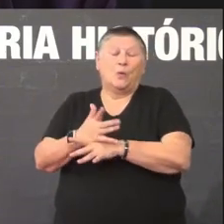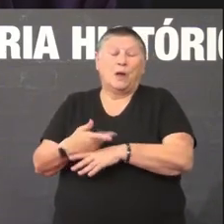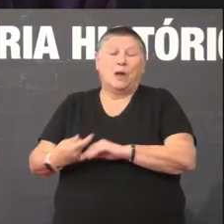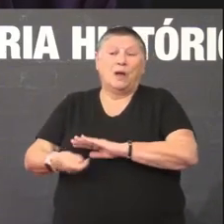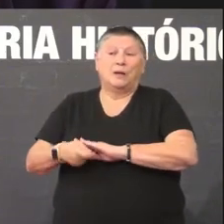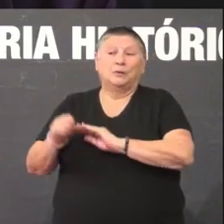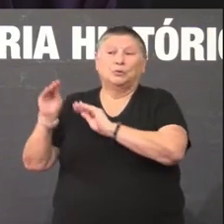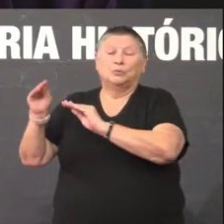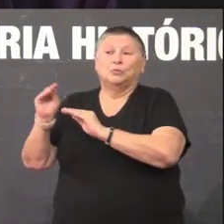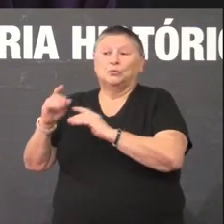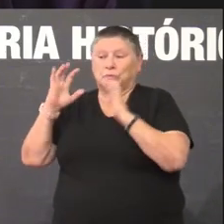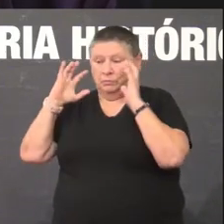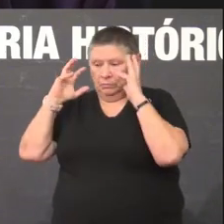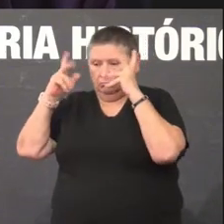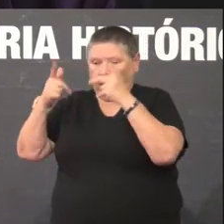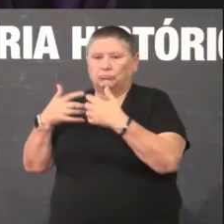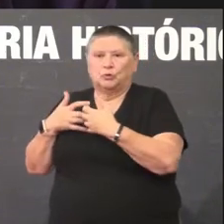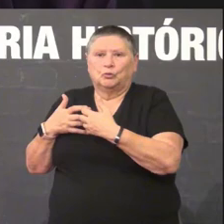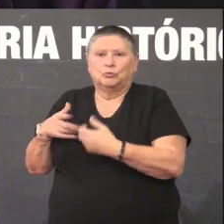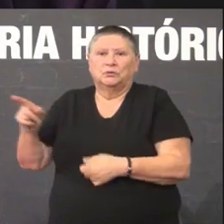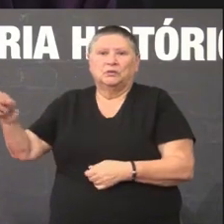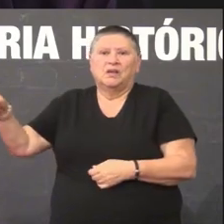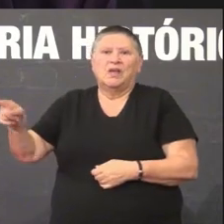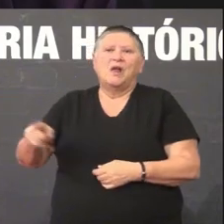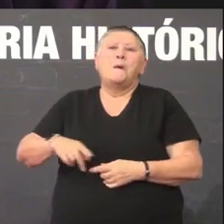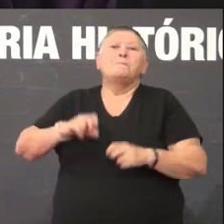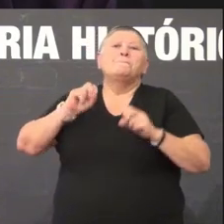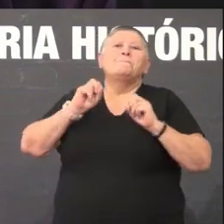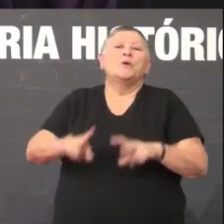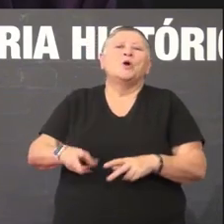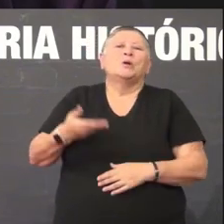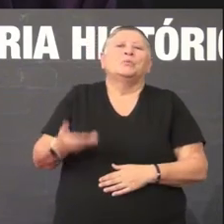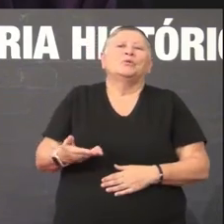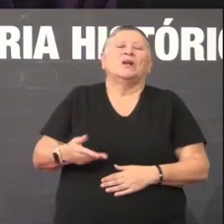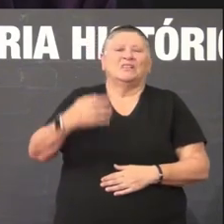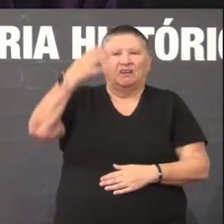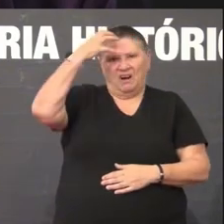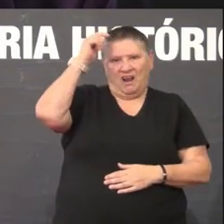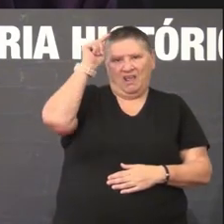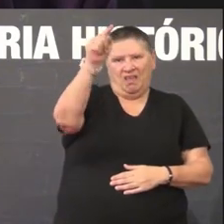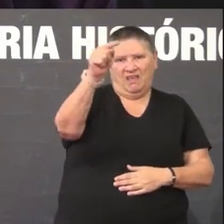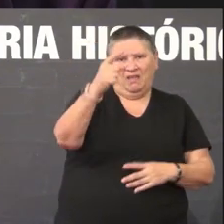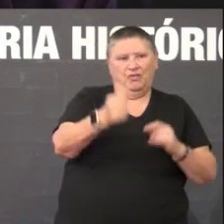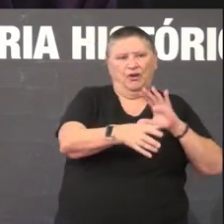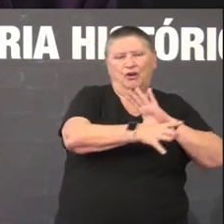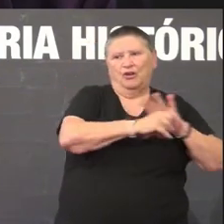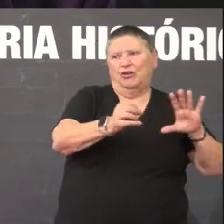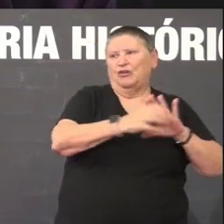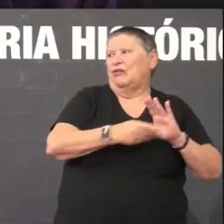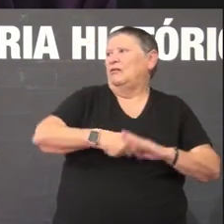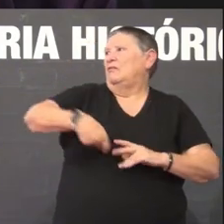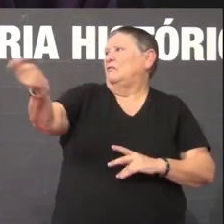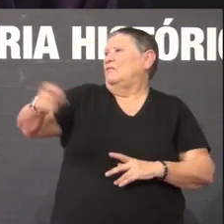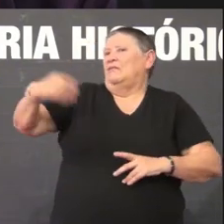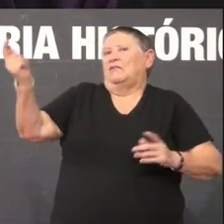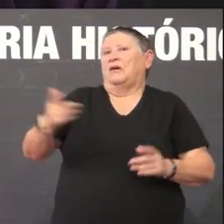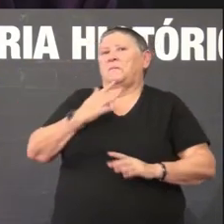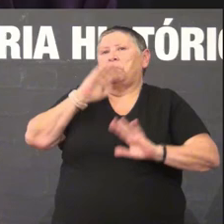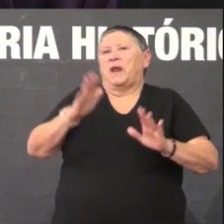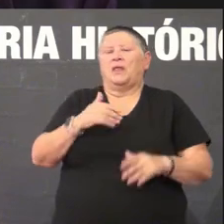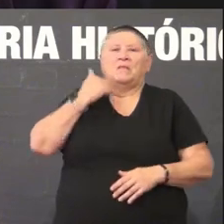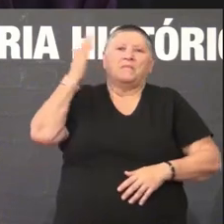relevante es que el jefe del Estado accedió al dinero como accedió, lo repartió con quien consideró